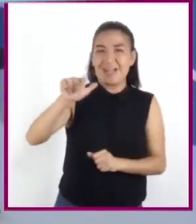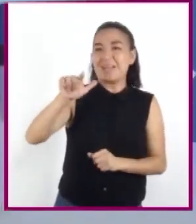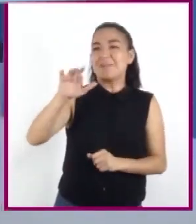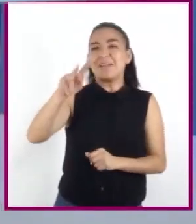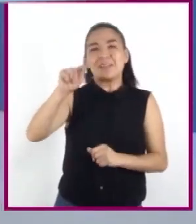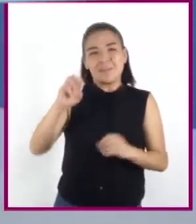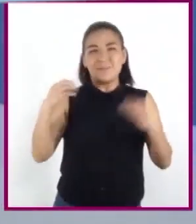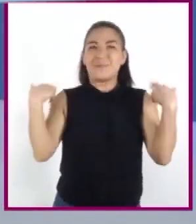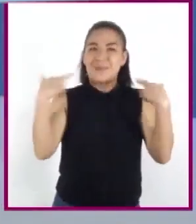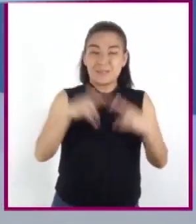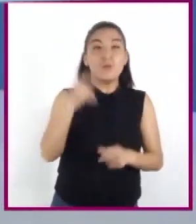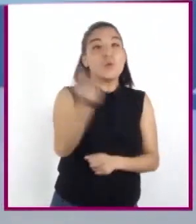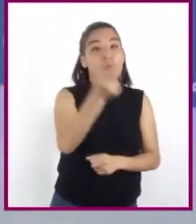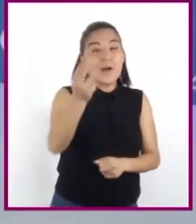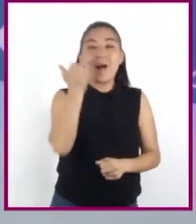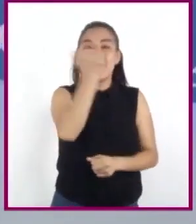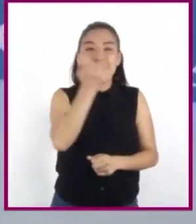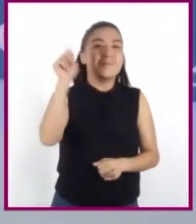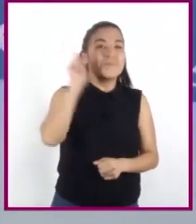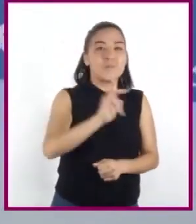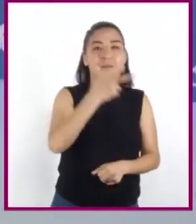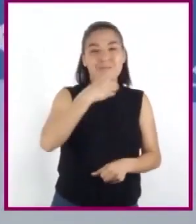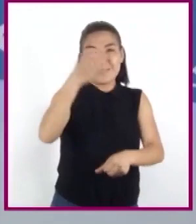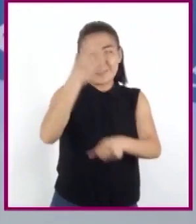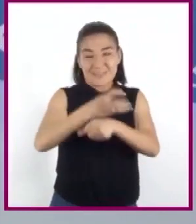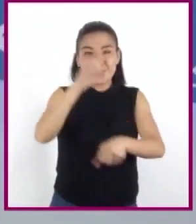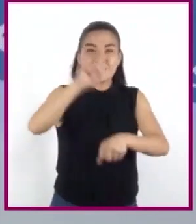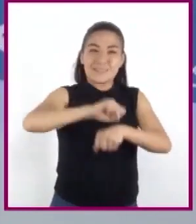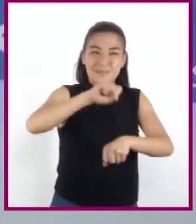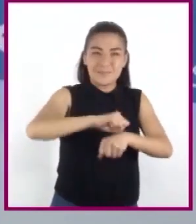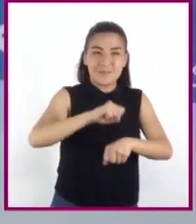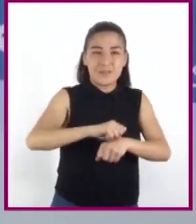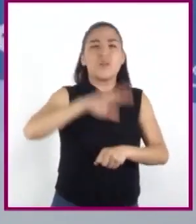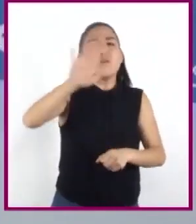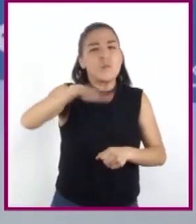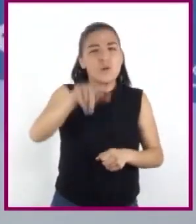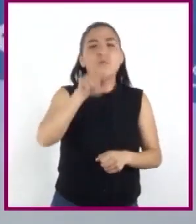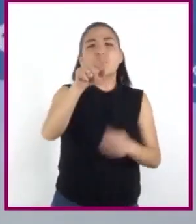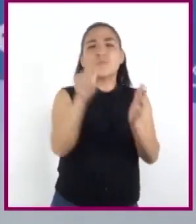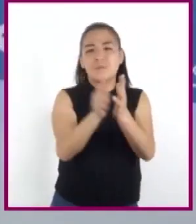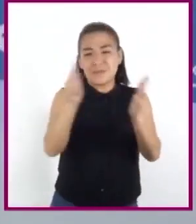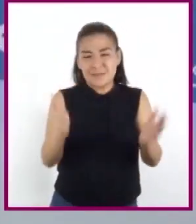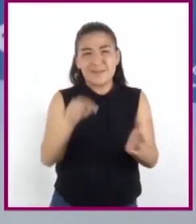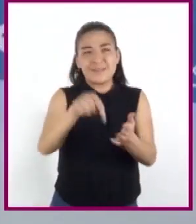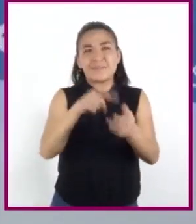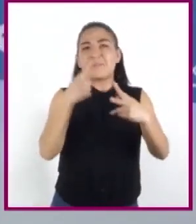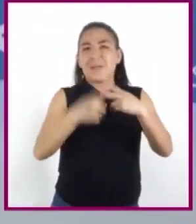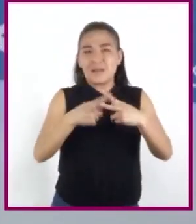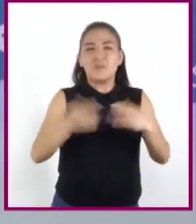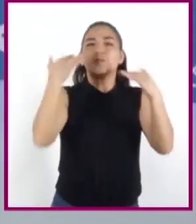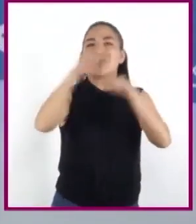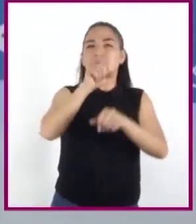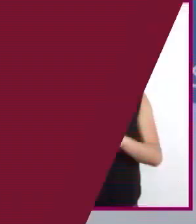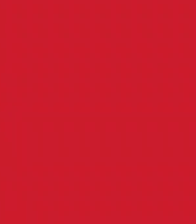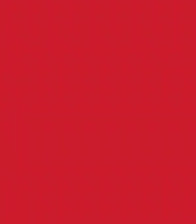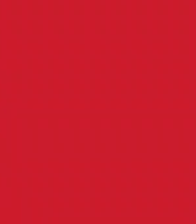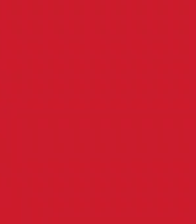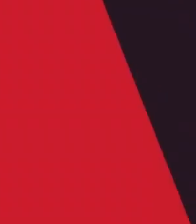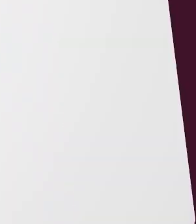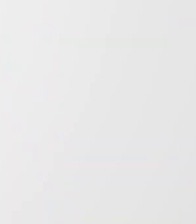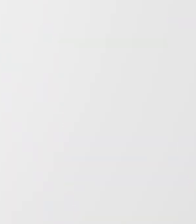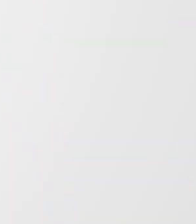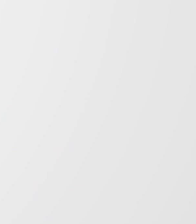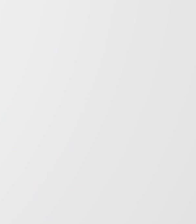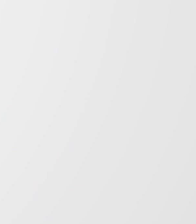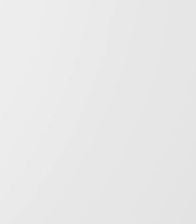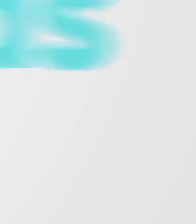Y ustedes, alumnas y alumnos de tercero de secundaria, busquen en sus libros de texto sobre el tema para reforzarlo.